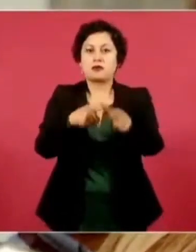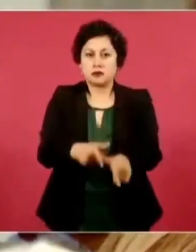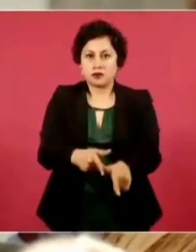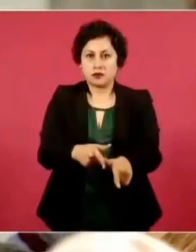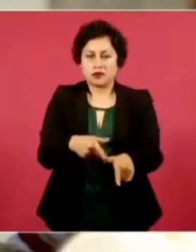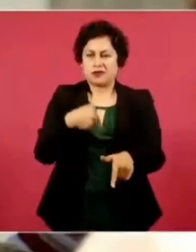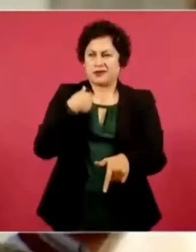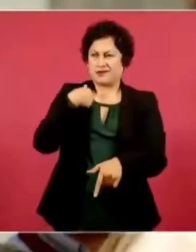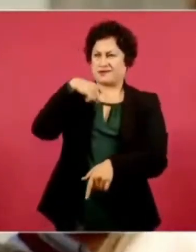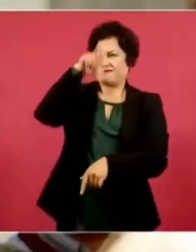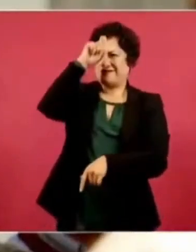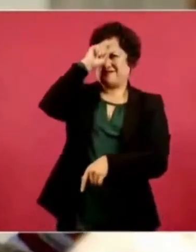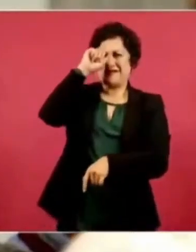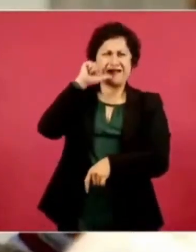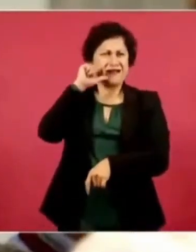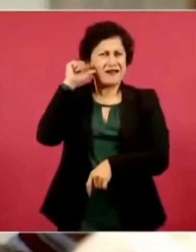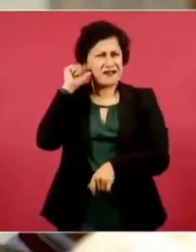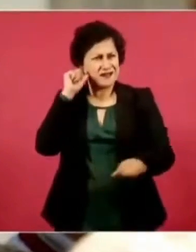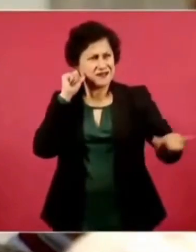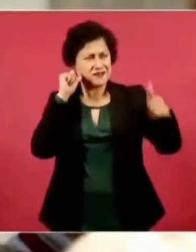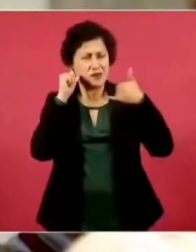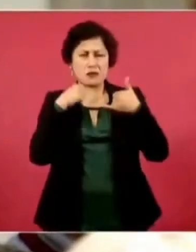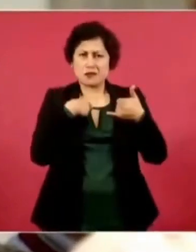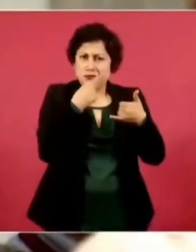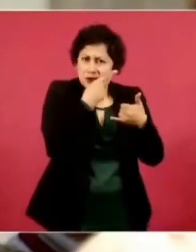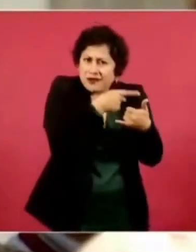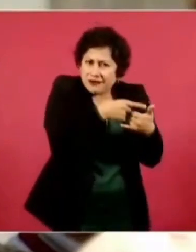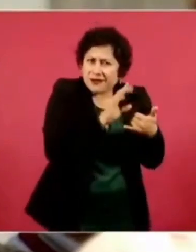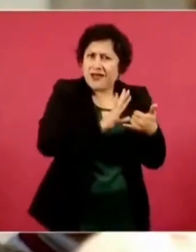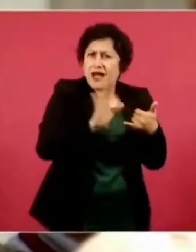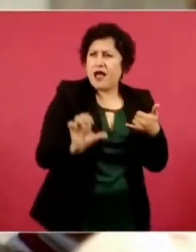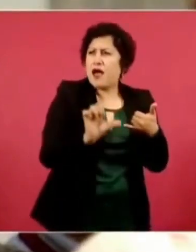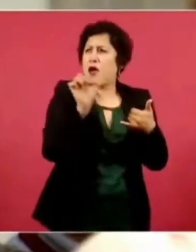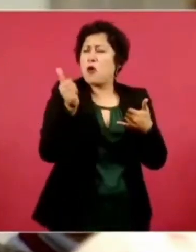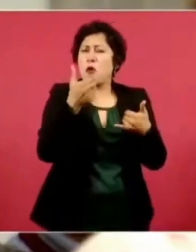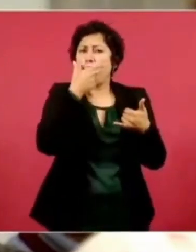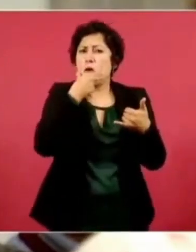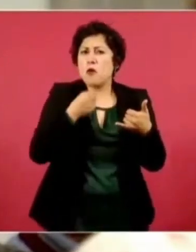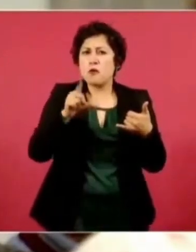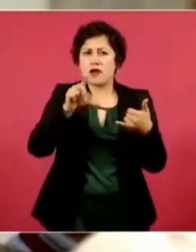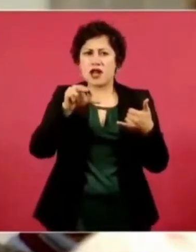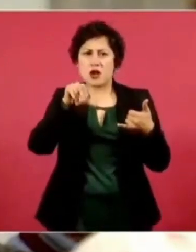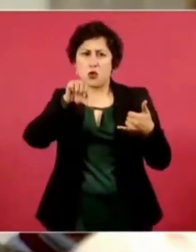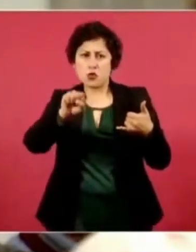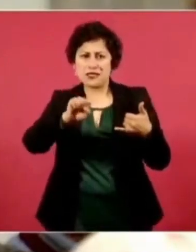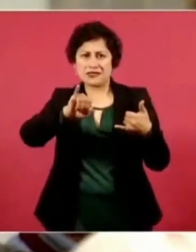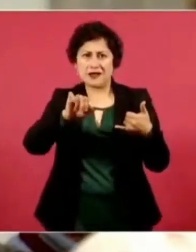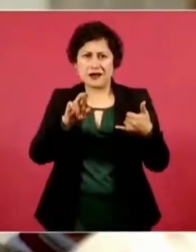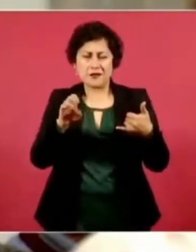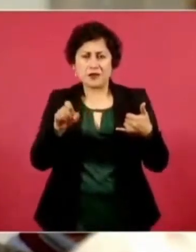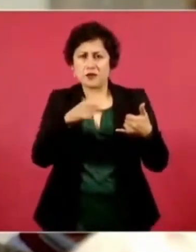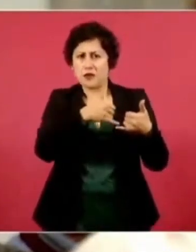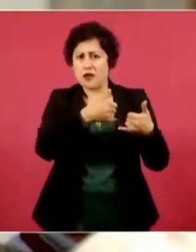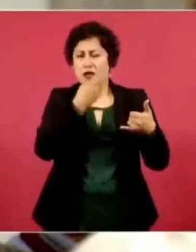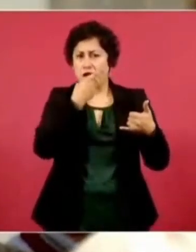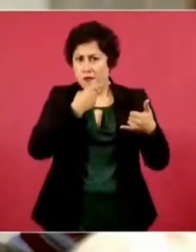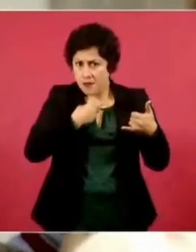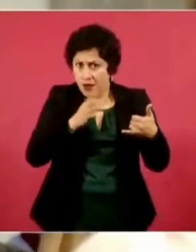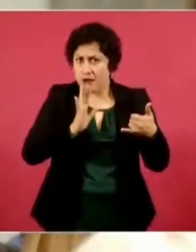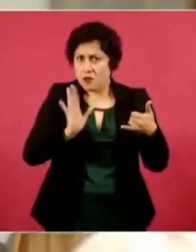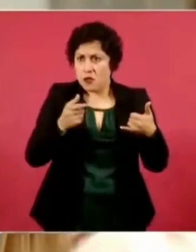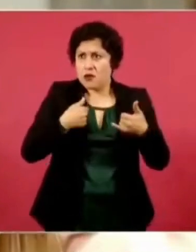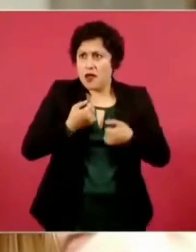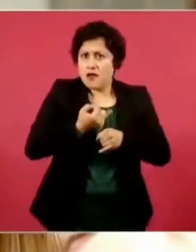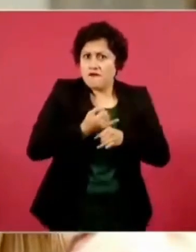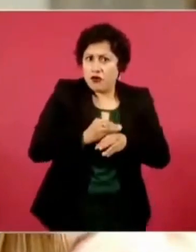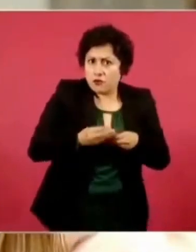coordinados. Yo le dije, es que ya me habló Julio César, Luis Jaramillo, perdón, y ya le di toda la información y